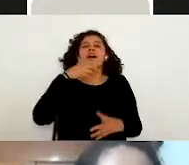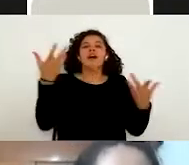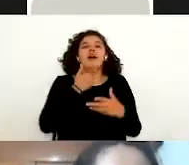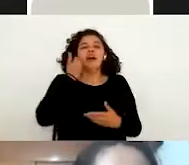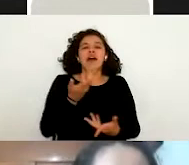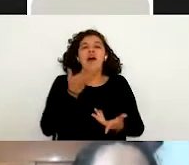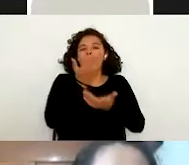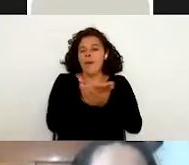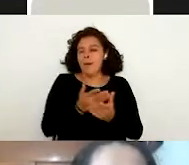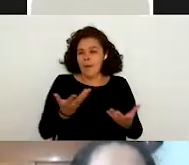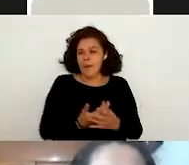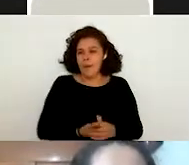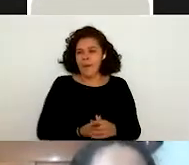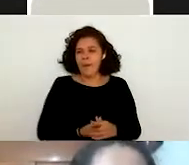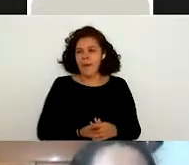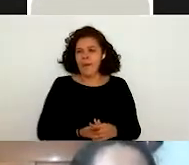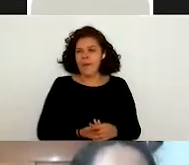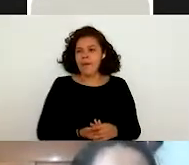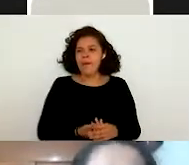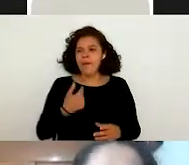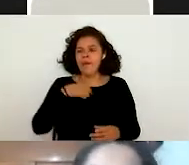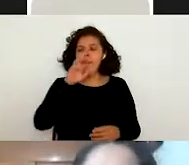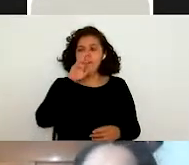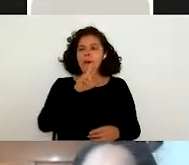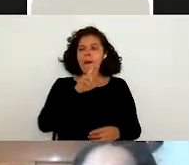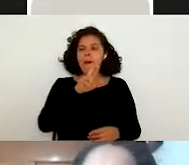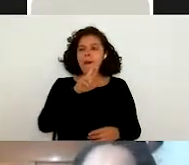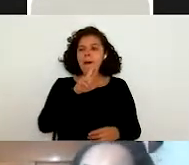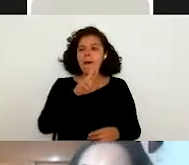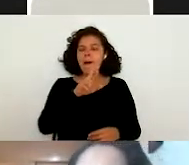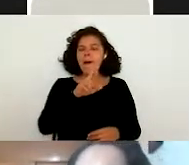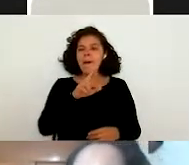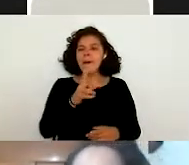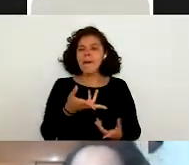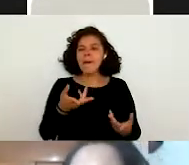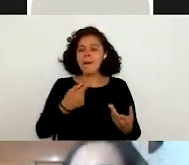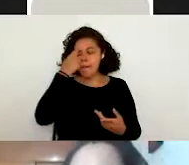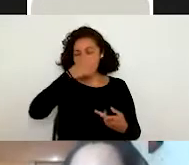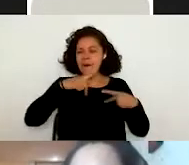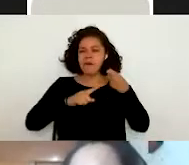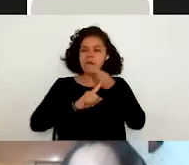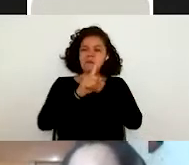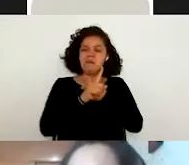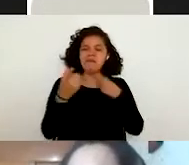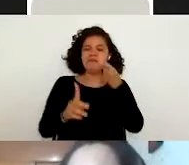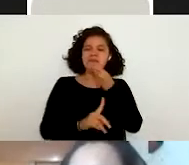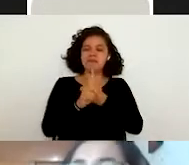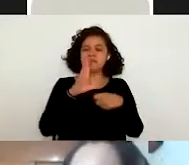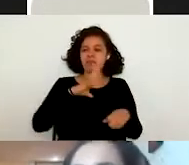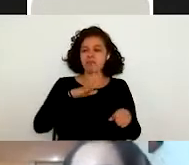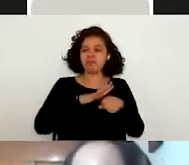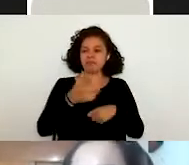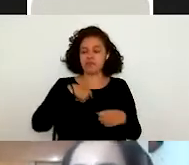Entonces, esto, por ejemplo, respondería a quiénes son los afectados por ese problema que yo quiero, al que